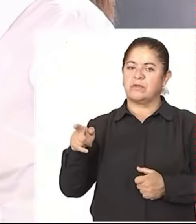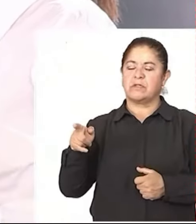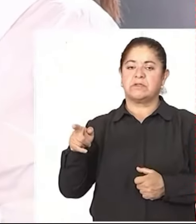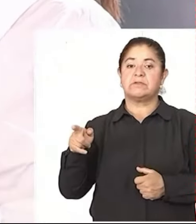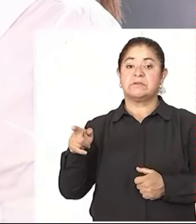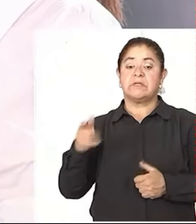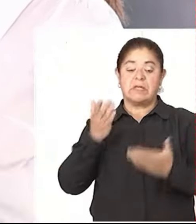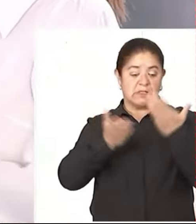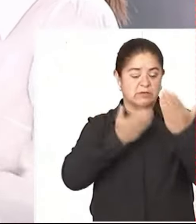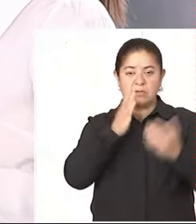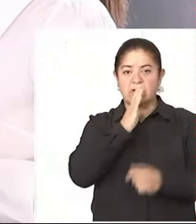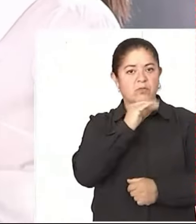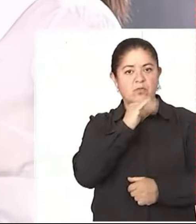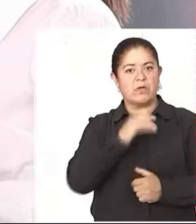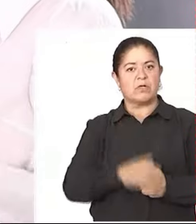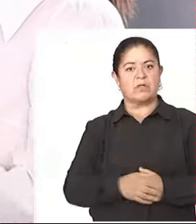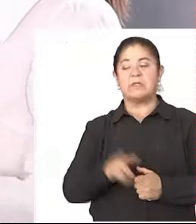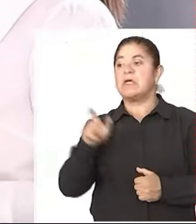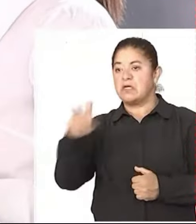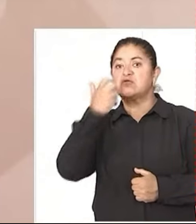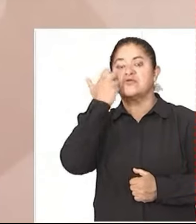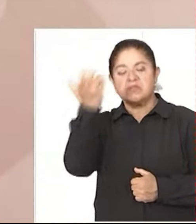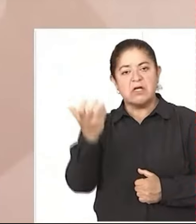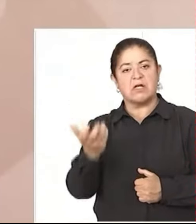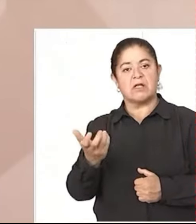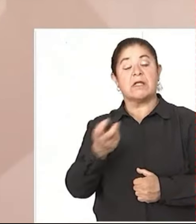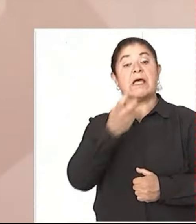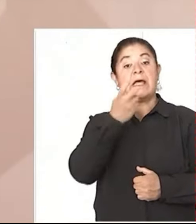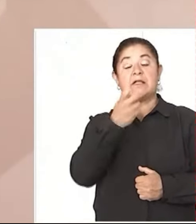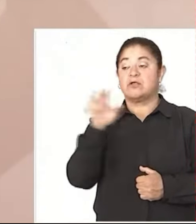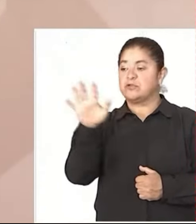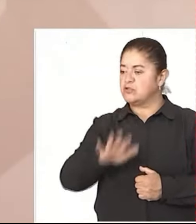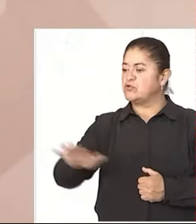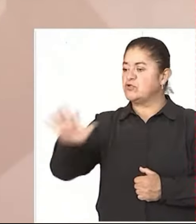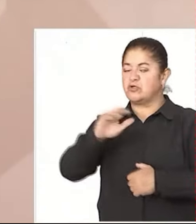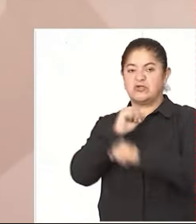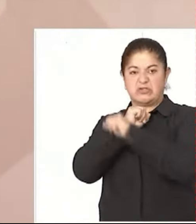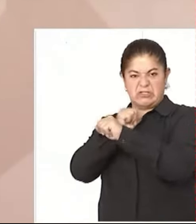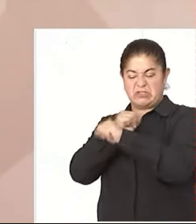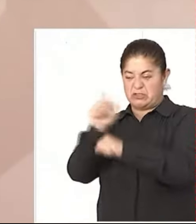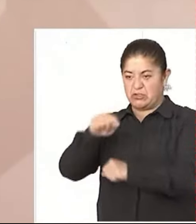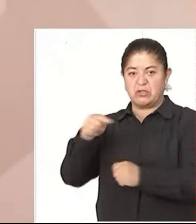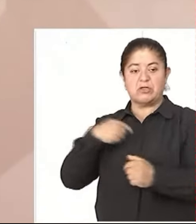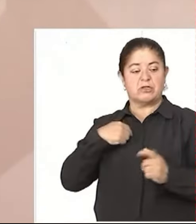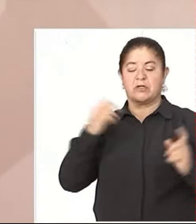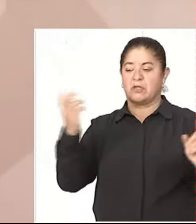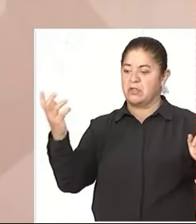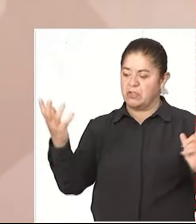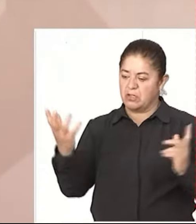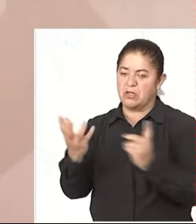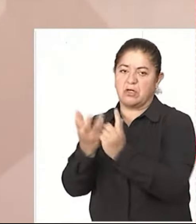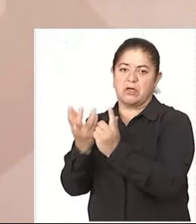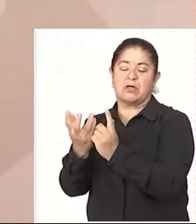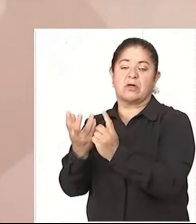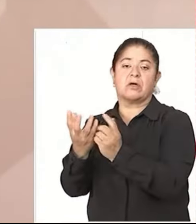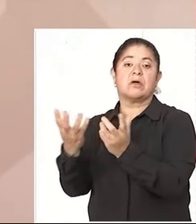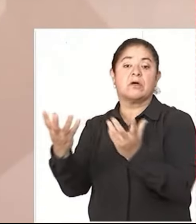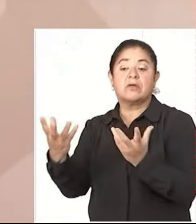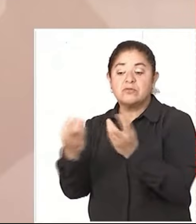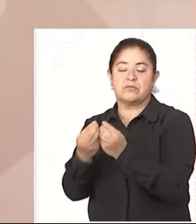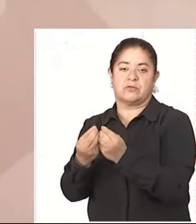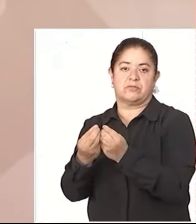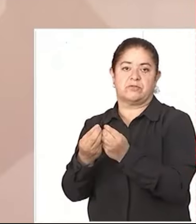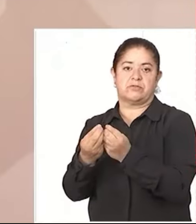amor nos estaremos viendo en un próximo video mis queridos amigos gracias por llegar hasta el final de este video no olviden suscribirse a este su canal